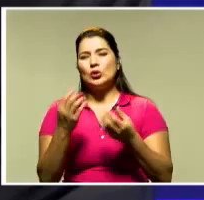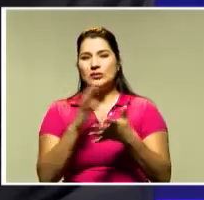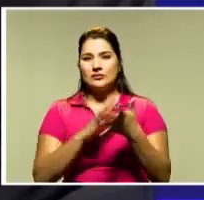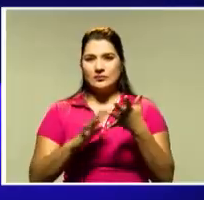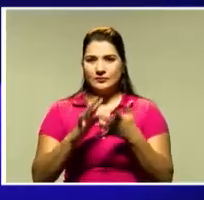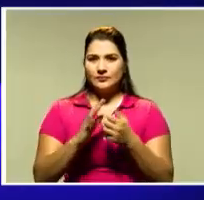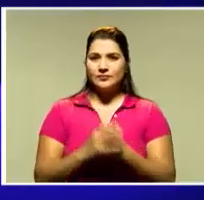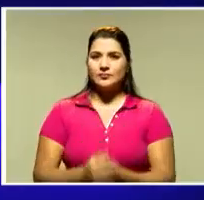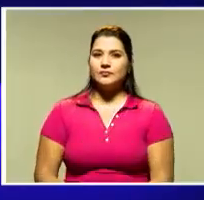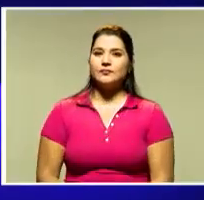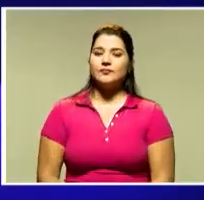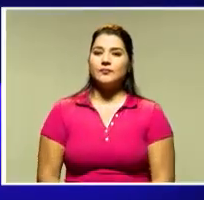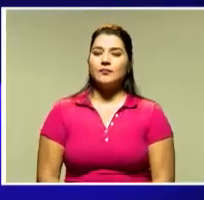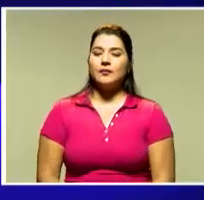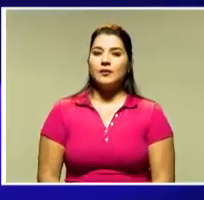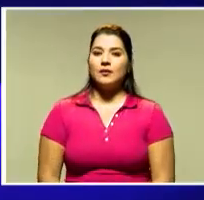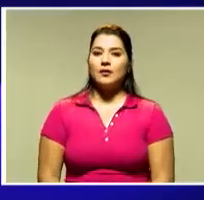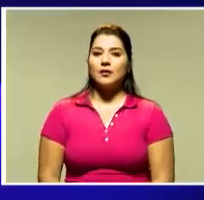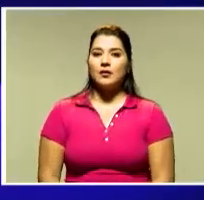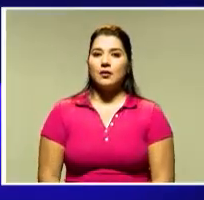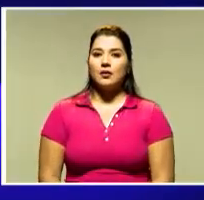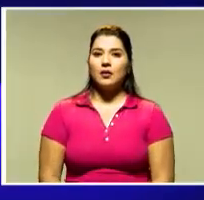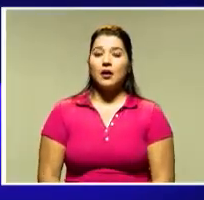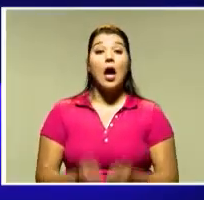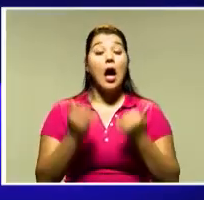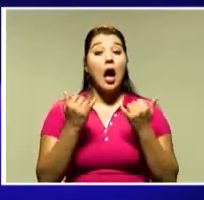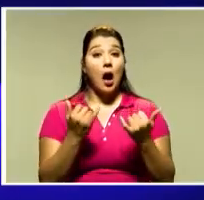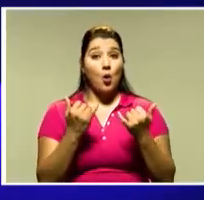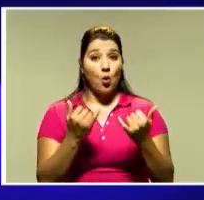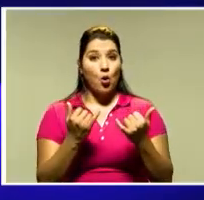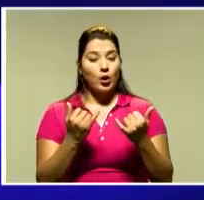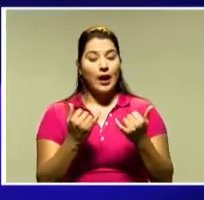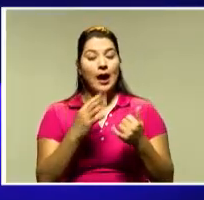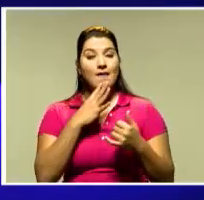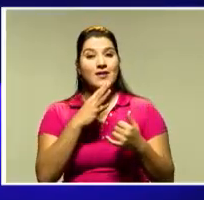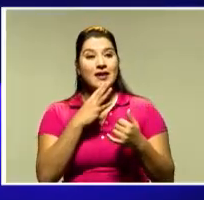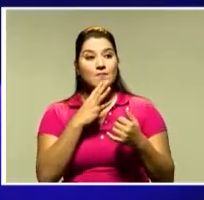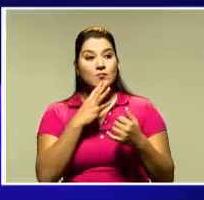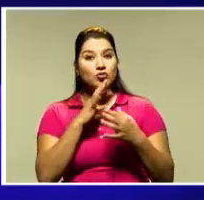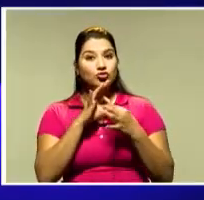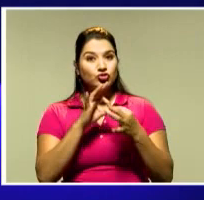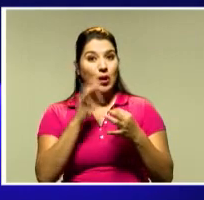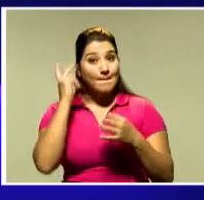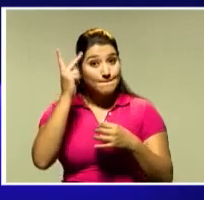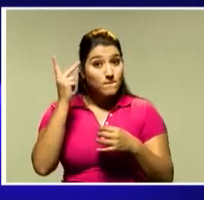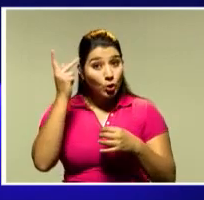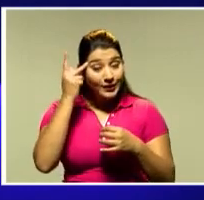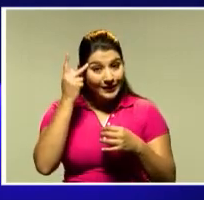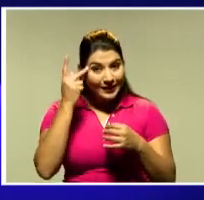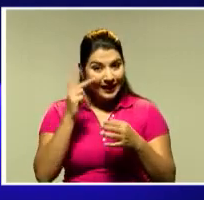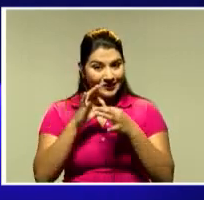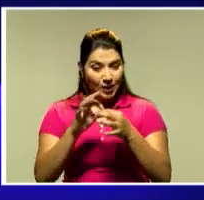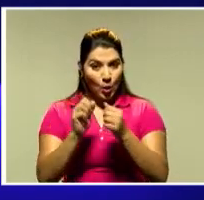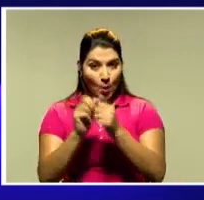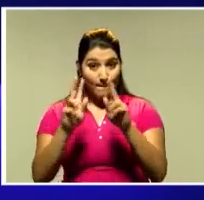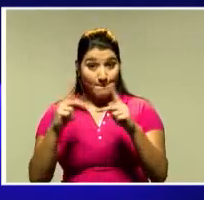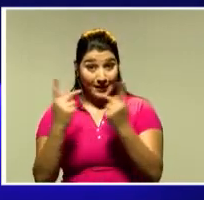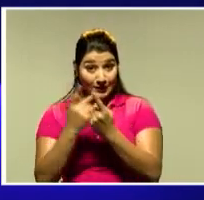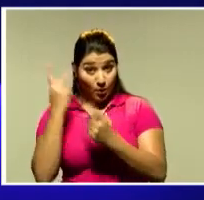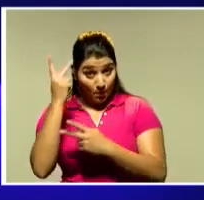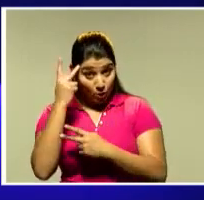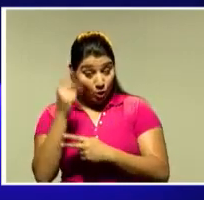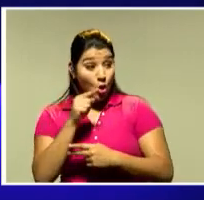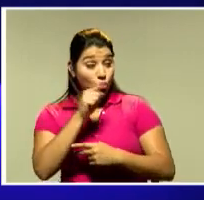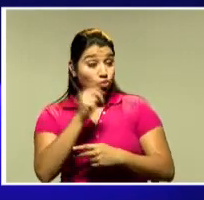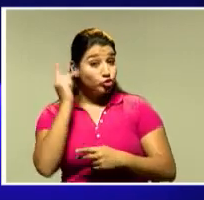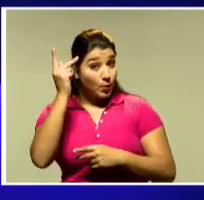truculentas. Truculentas. Vámonos un momento al ámbito de la política partidaria. Usted es un político